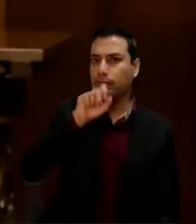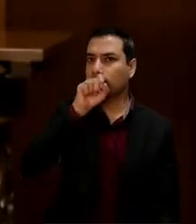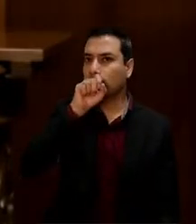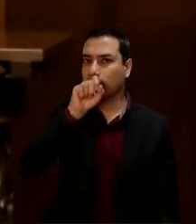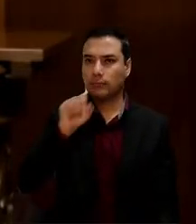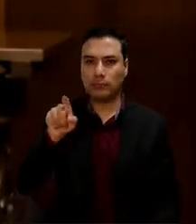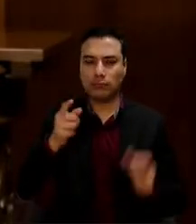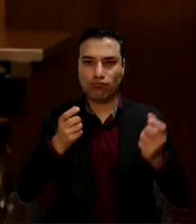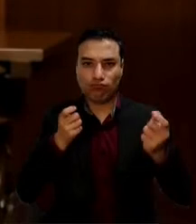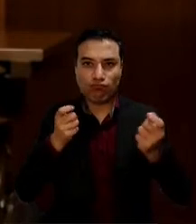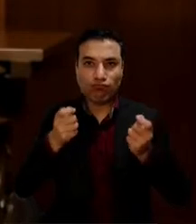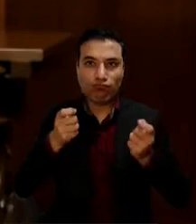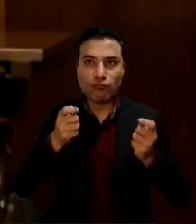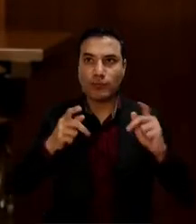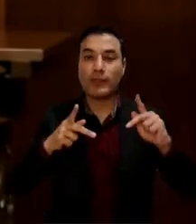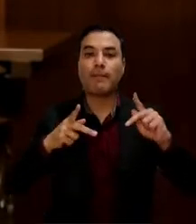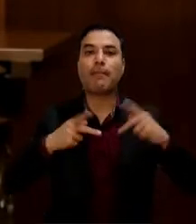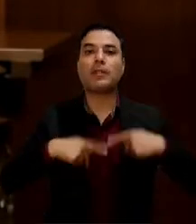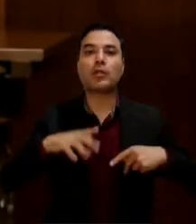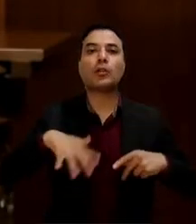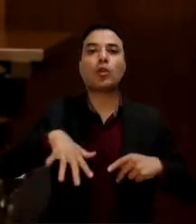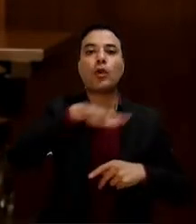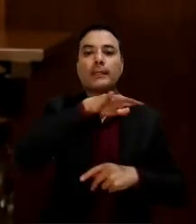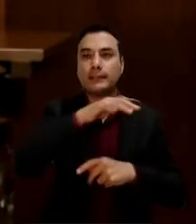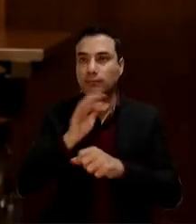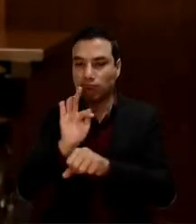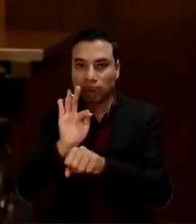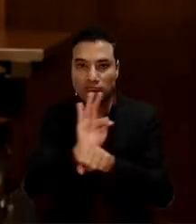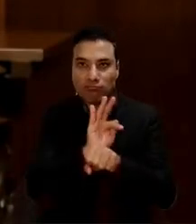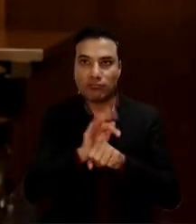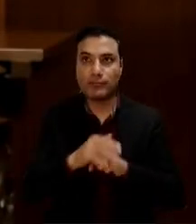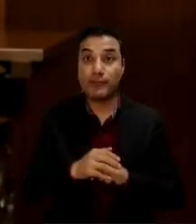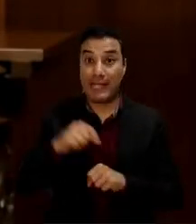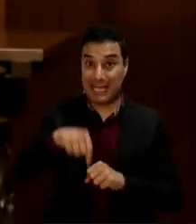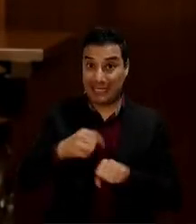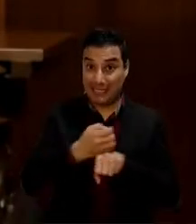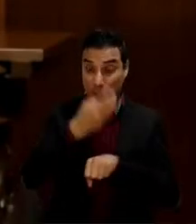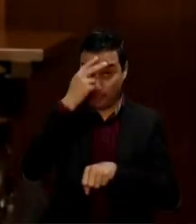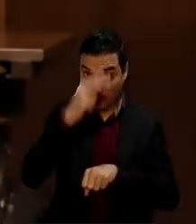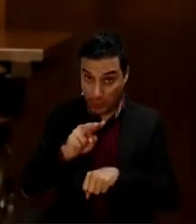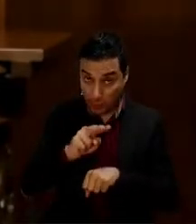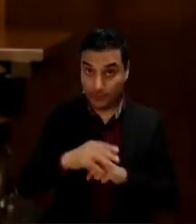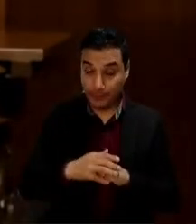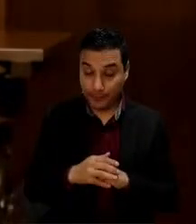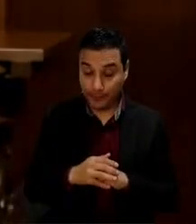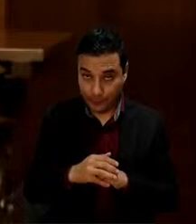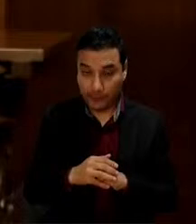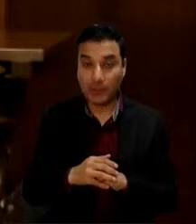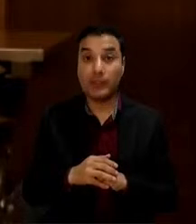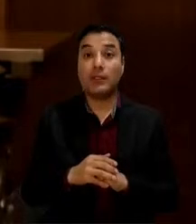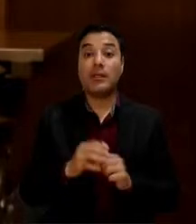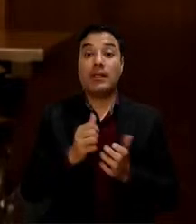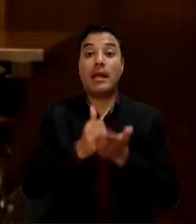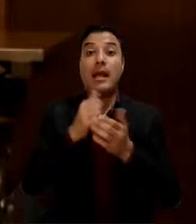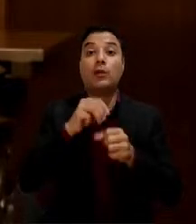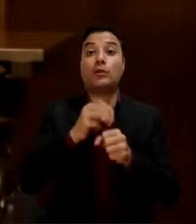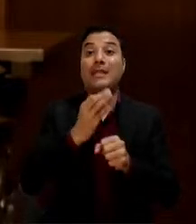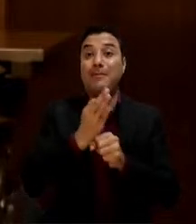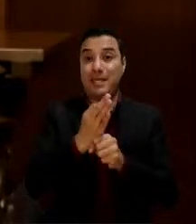de la población. Advertimos que en el Estado de México, las y los integrantes del